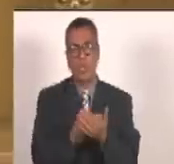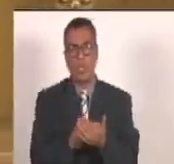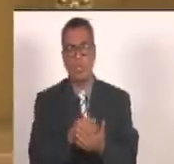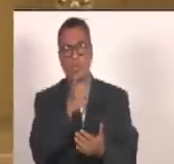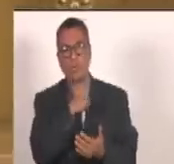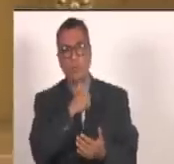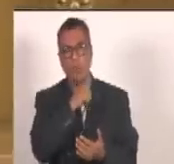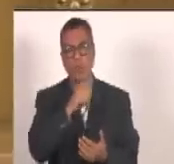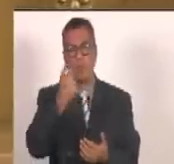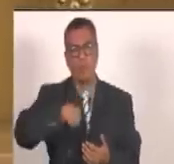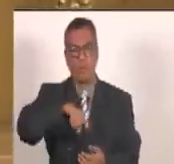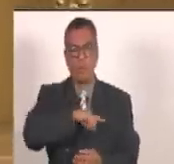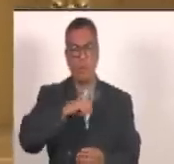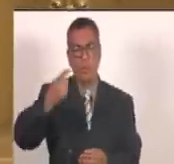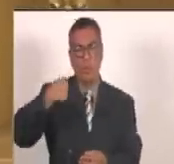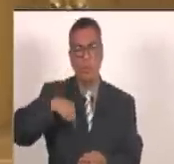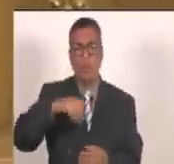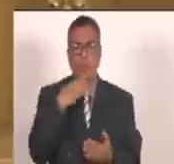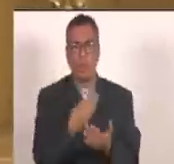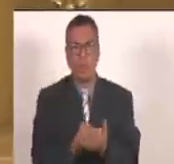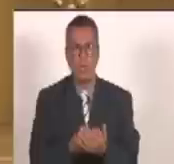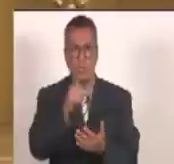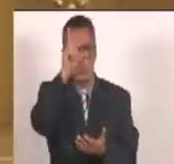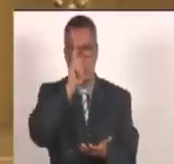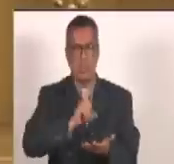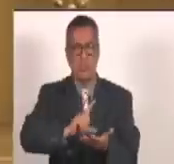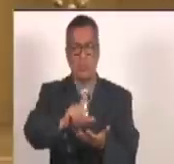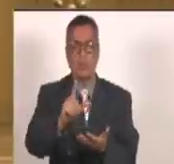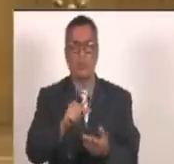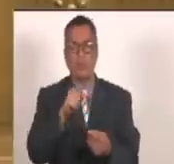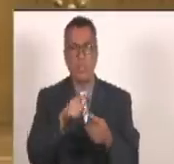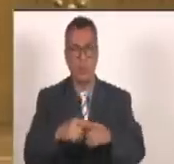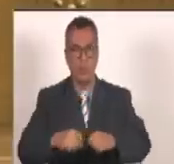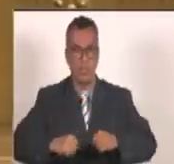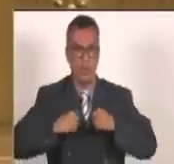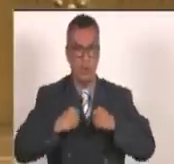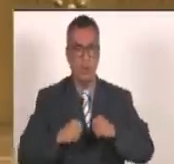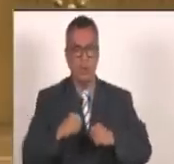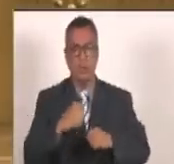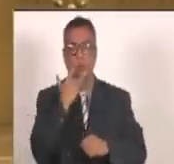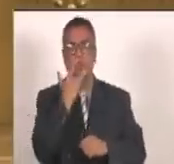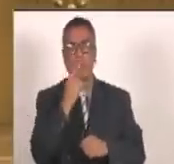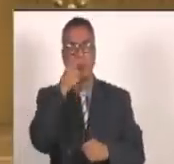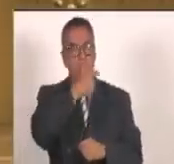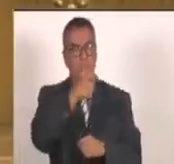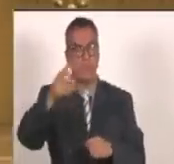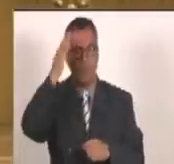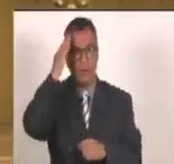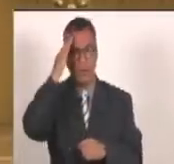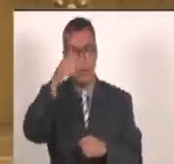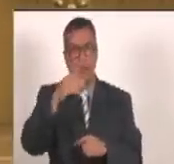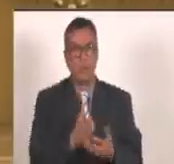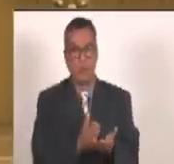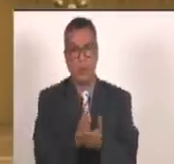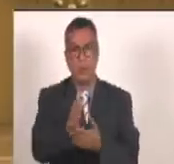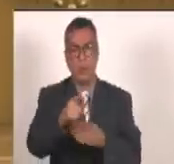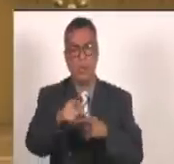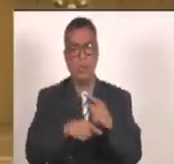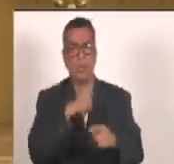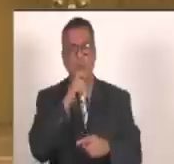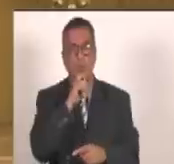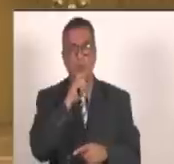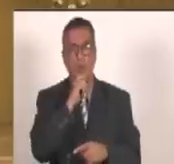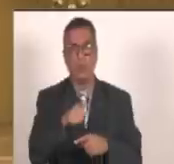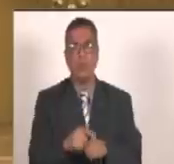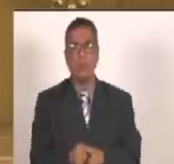a la resistencia que hemos tenido, gracias a la lealtad, gracias al valor de este pueblo que ha sabido transitar este camino